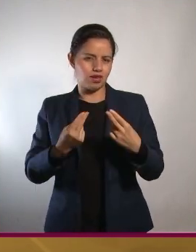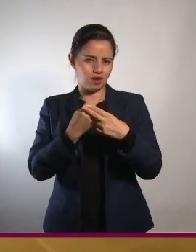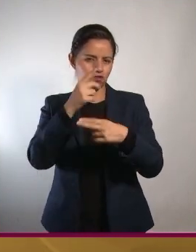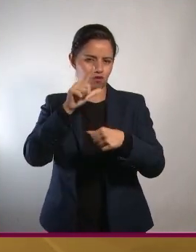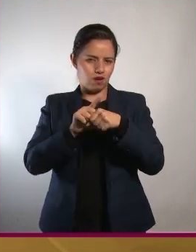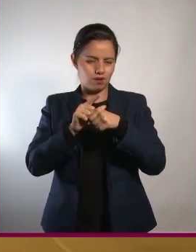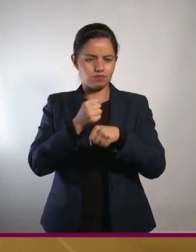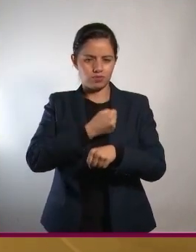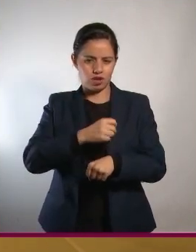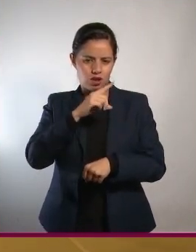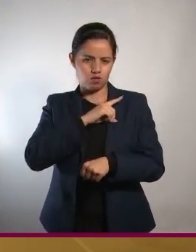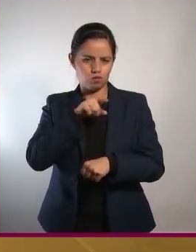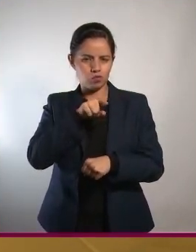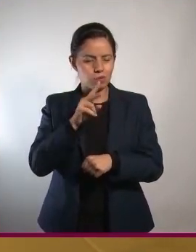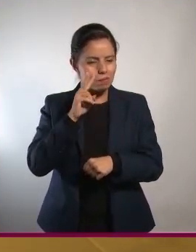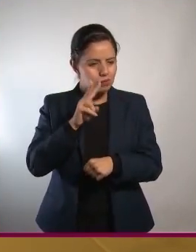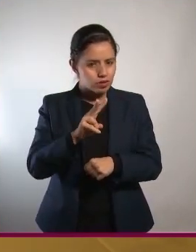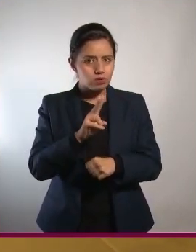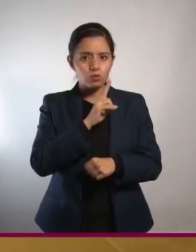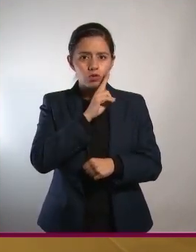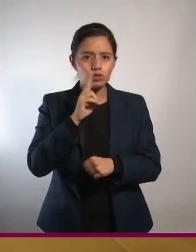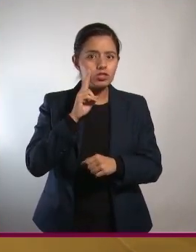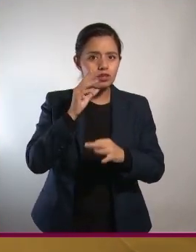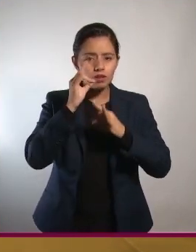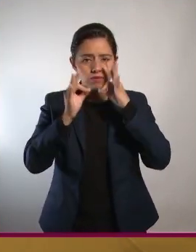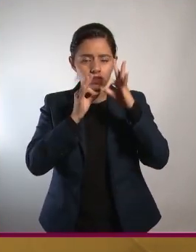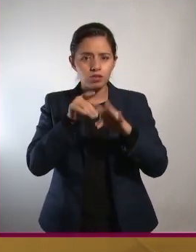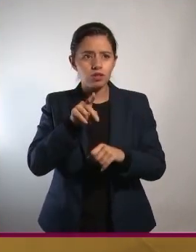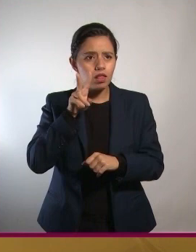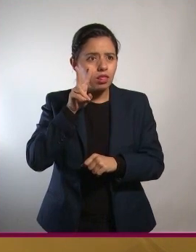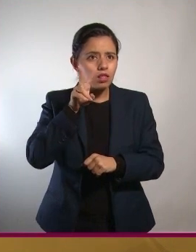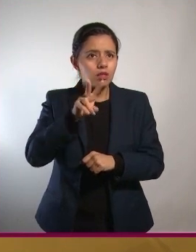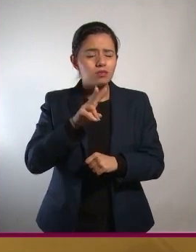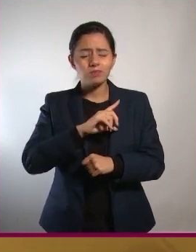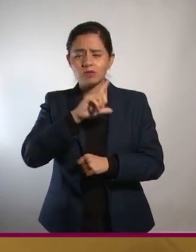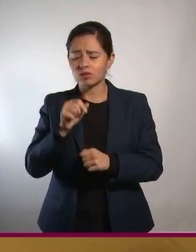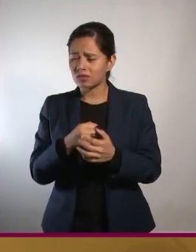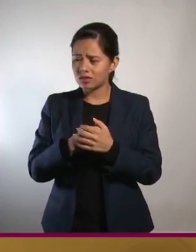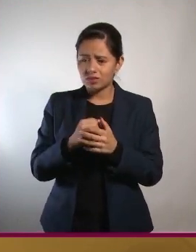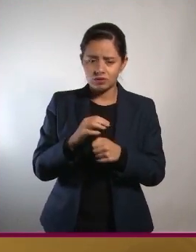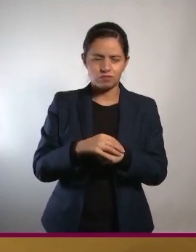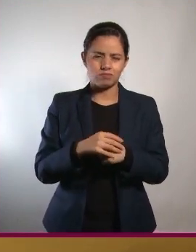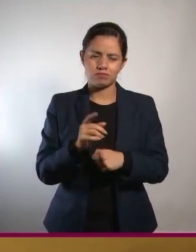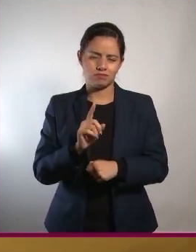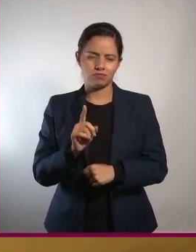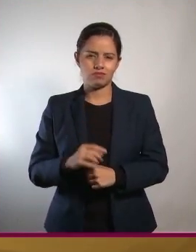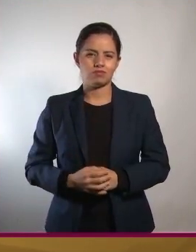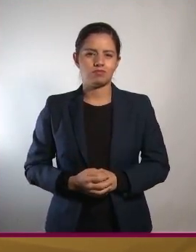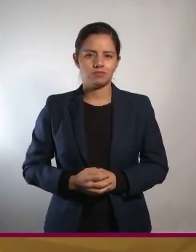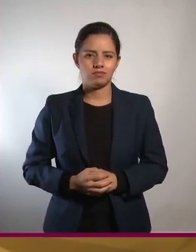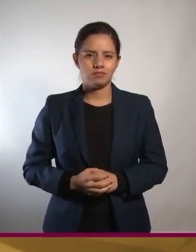y trate de no leer o mirar demasiadas noticias si eso le produce ansiedad.